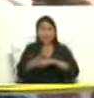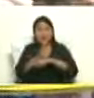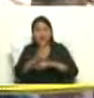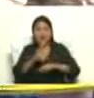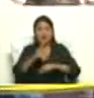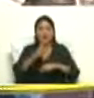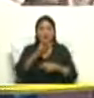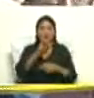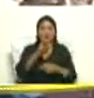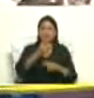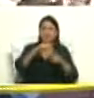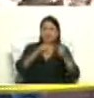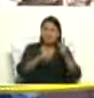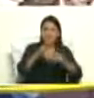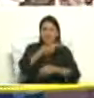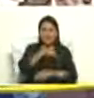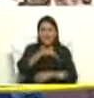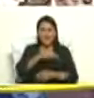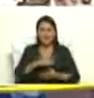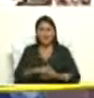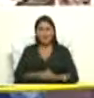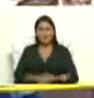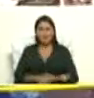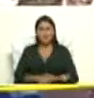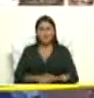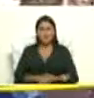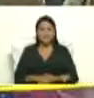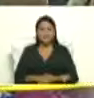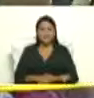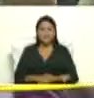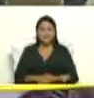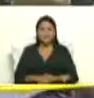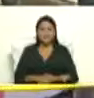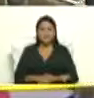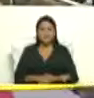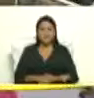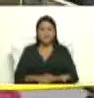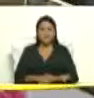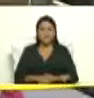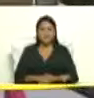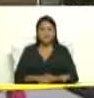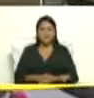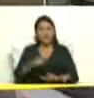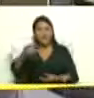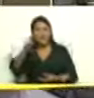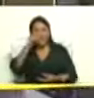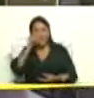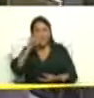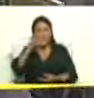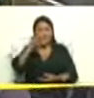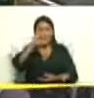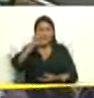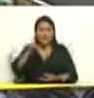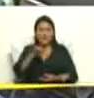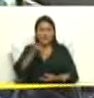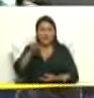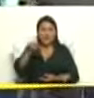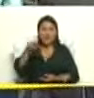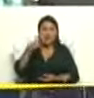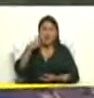Luis Jonás Reyes dó está Luis Jon Ah okay No